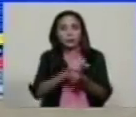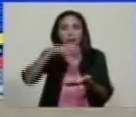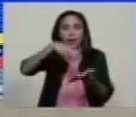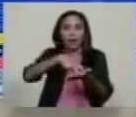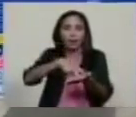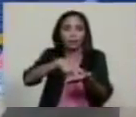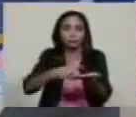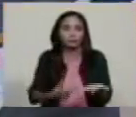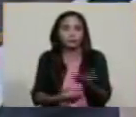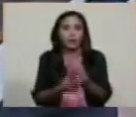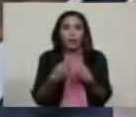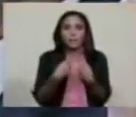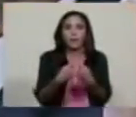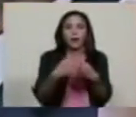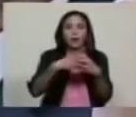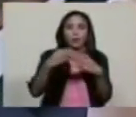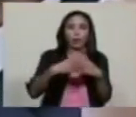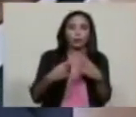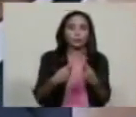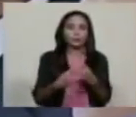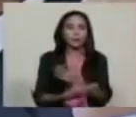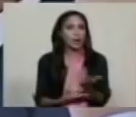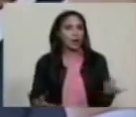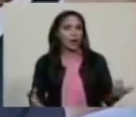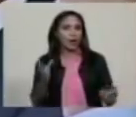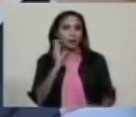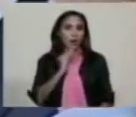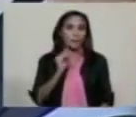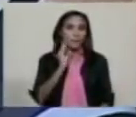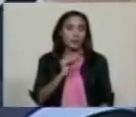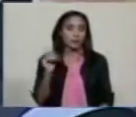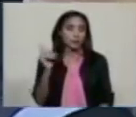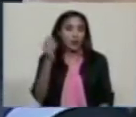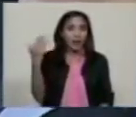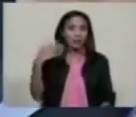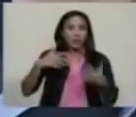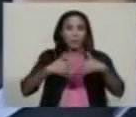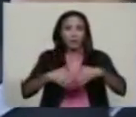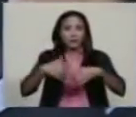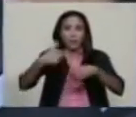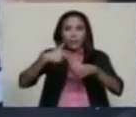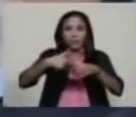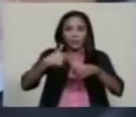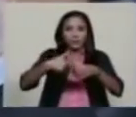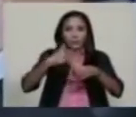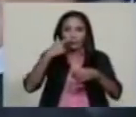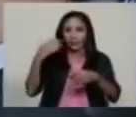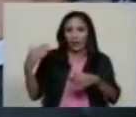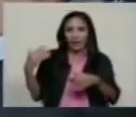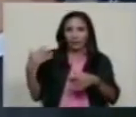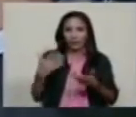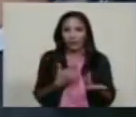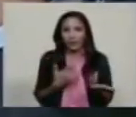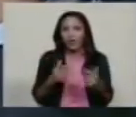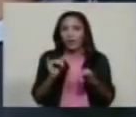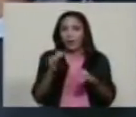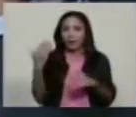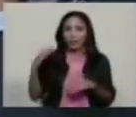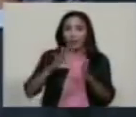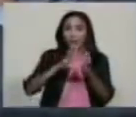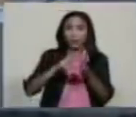Y los expertos sesudos de PDVSA, de aquella PDVSA, decían